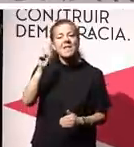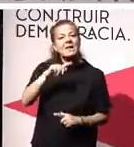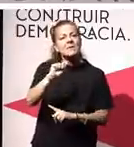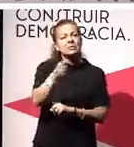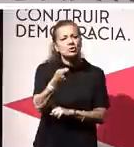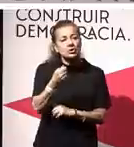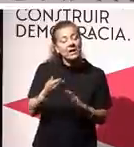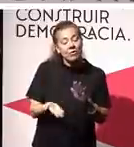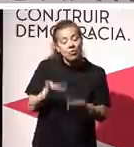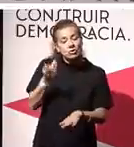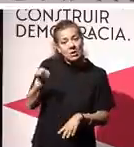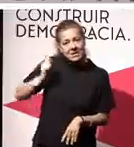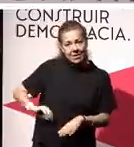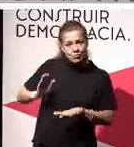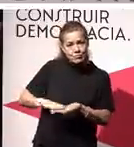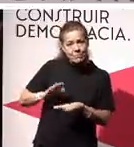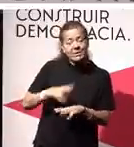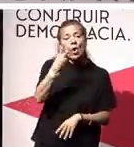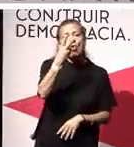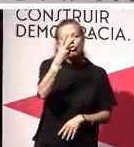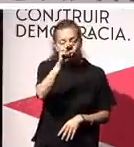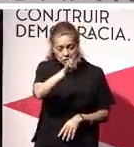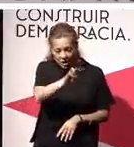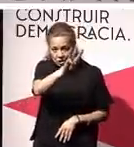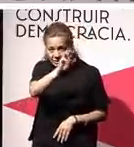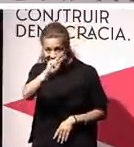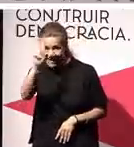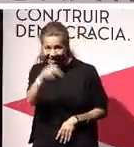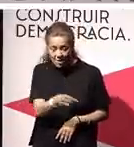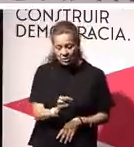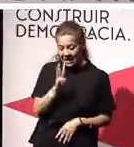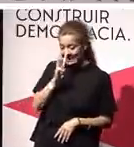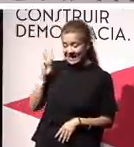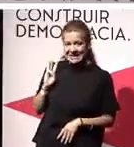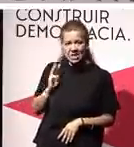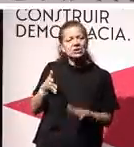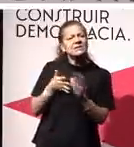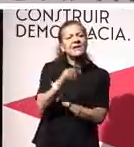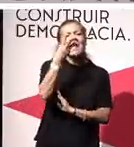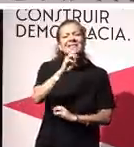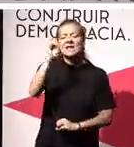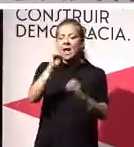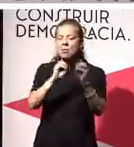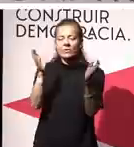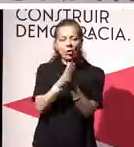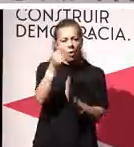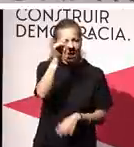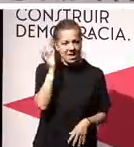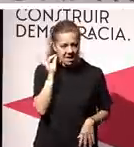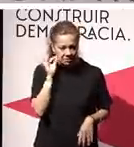logrado subir el salario mínimo interprofesional 230 euros en 3 años, un 30%, compañeros y